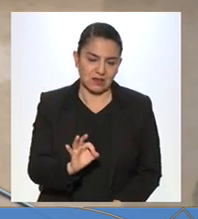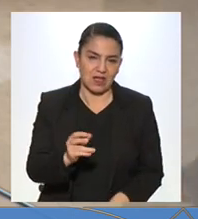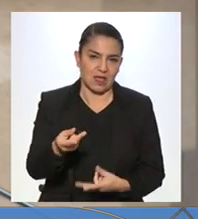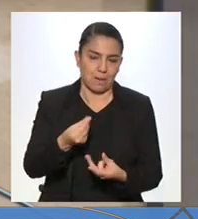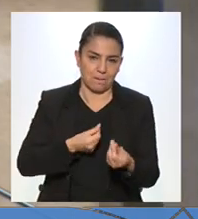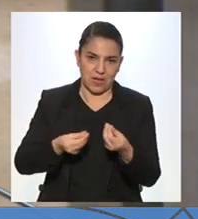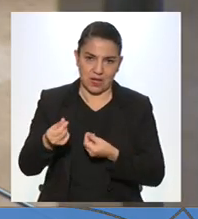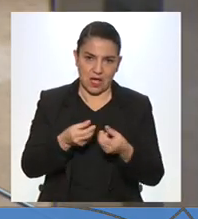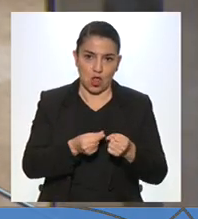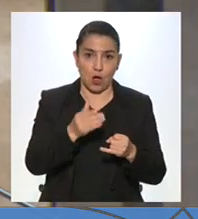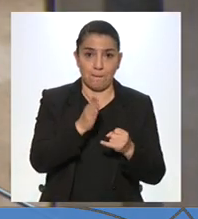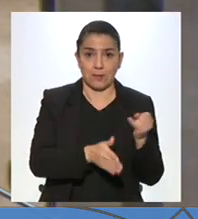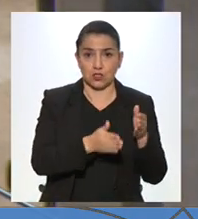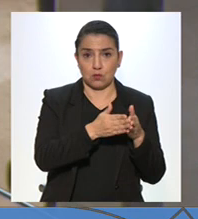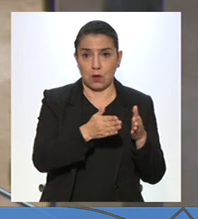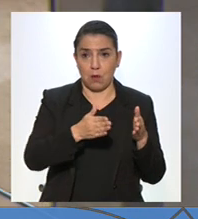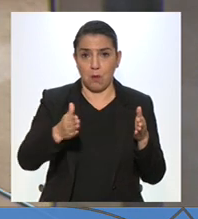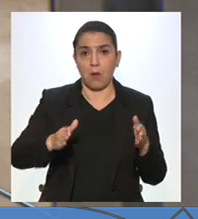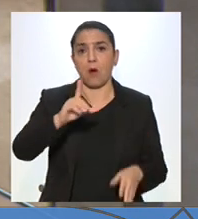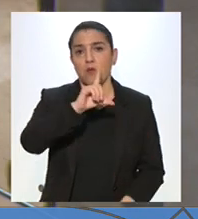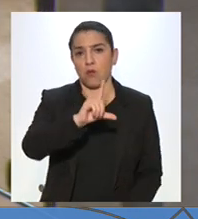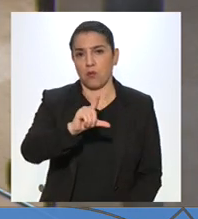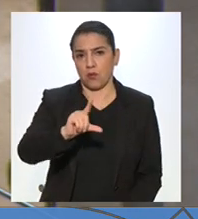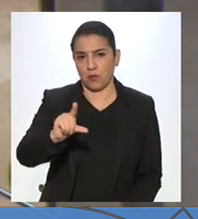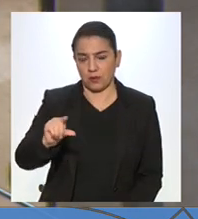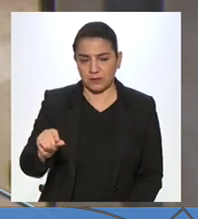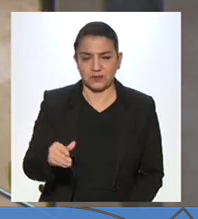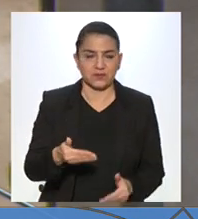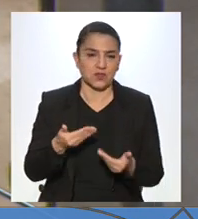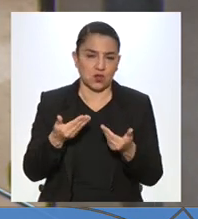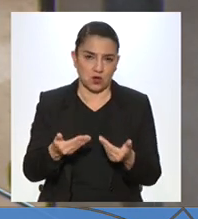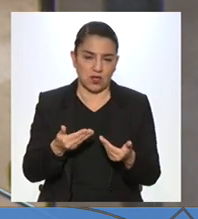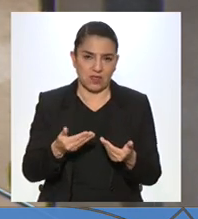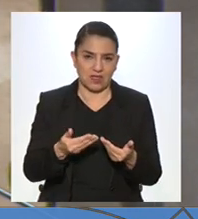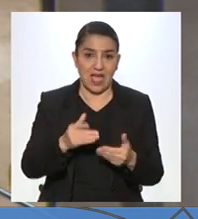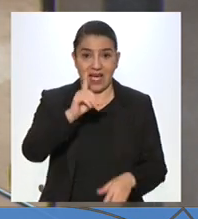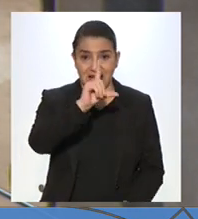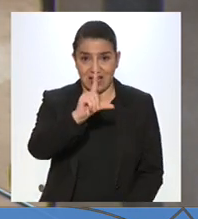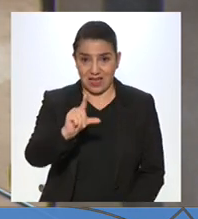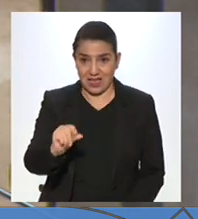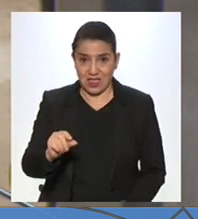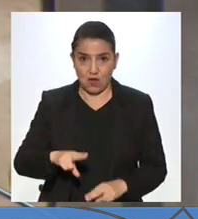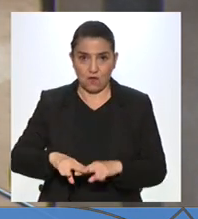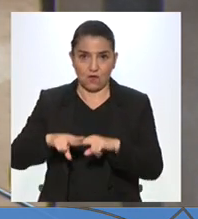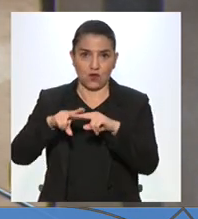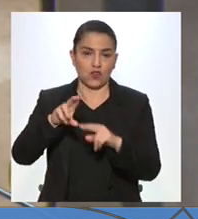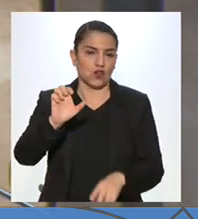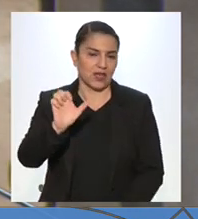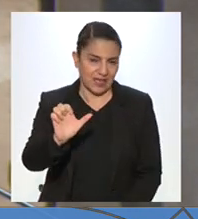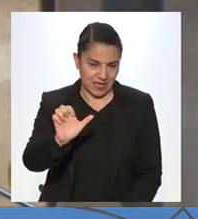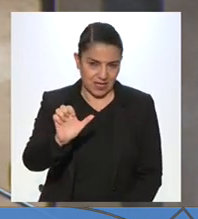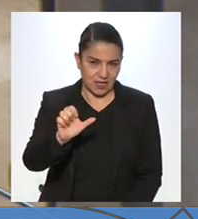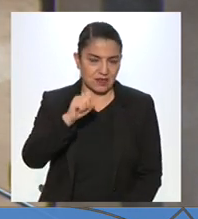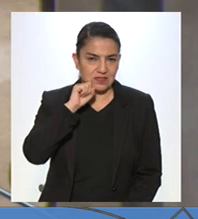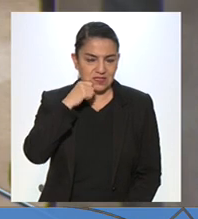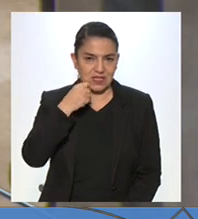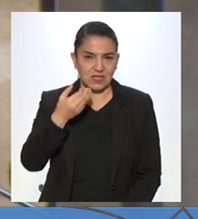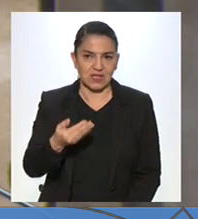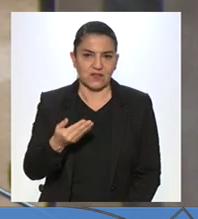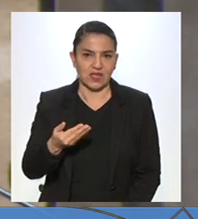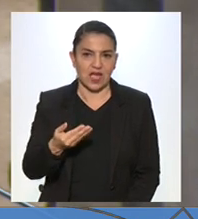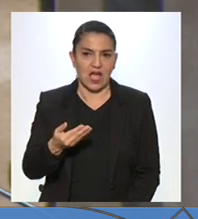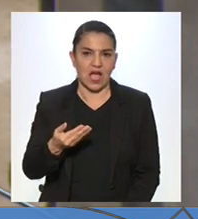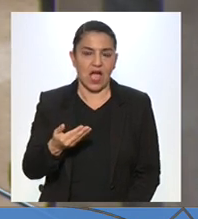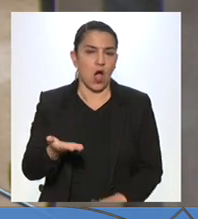los plazos. Entonces, hoy en día la caída del fondo E tiene que ver con lo que ha sido el